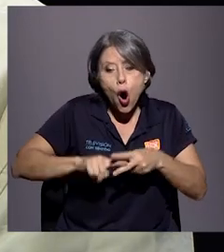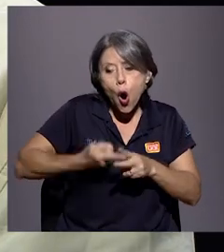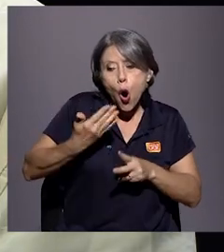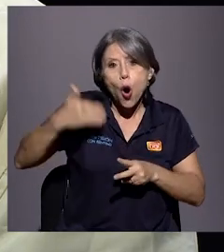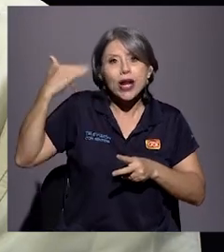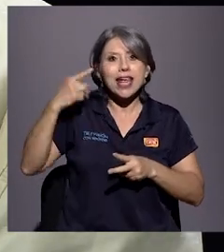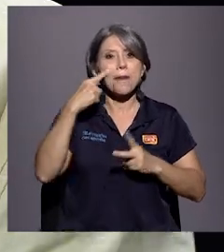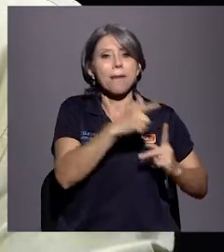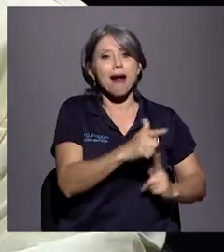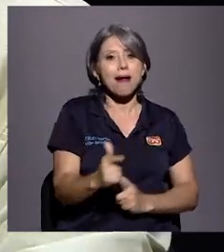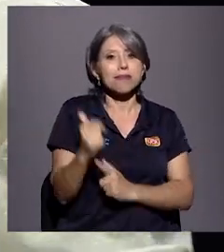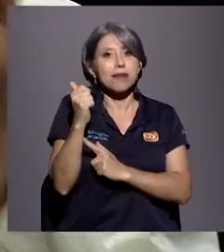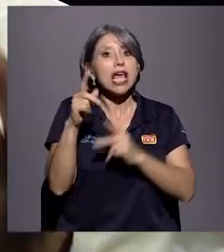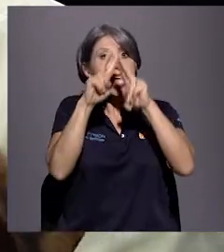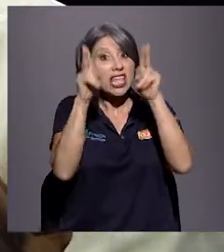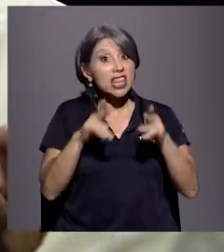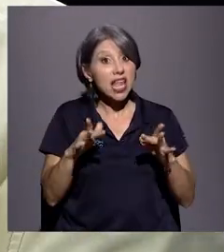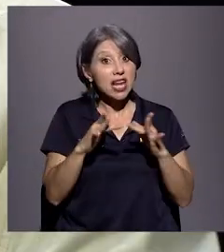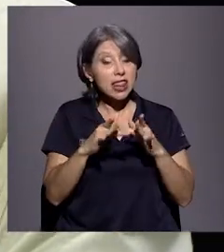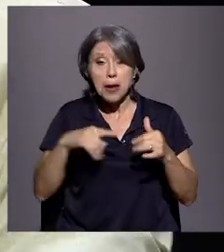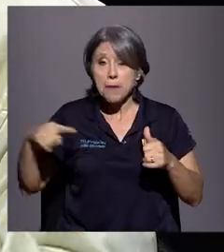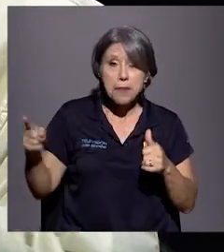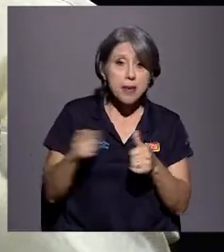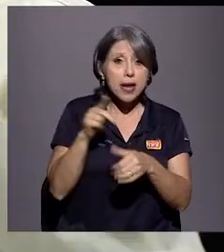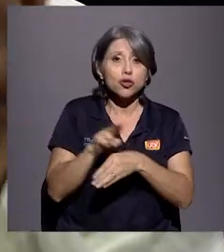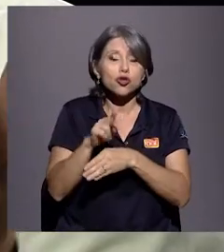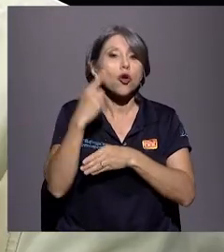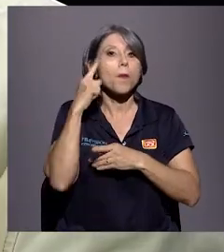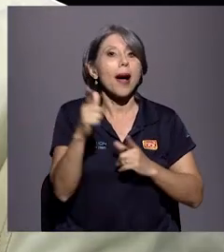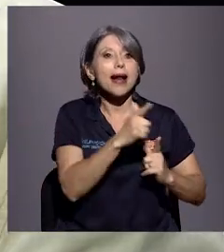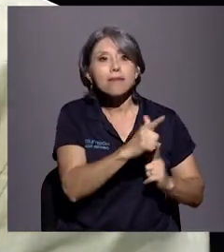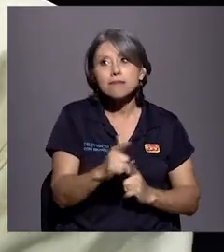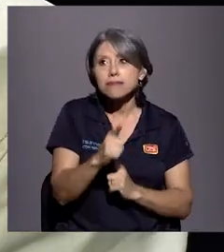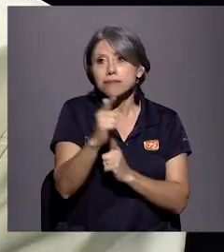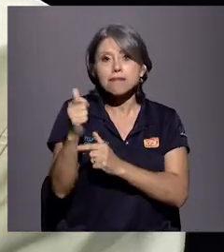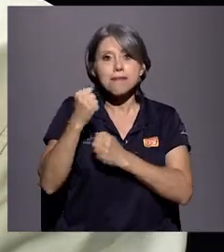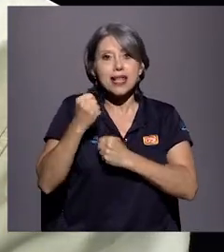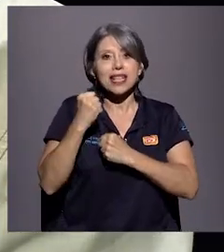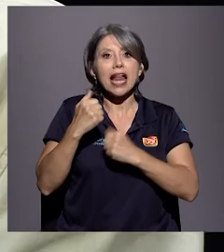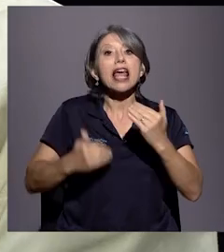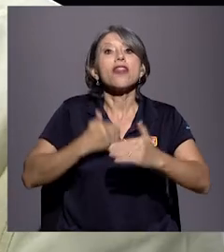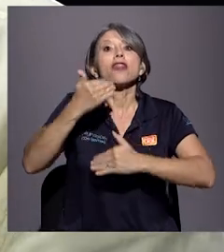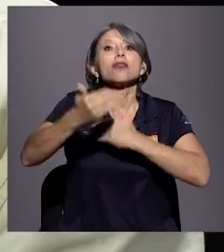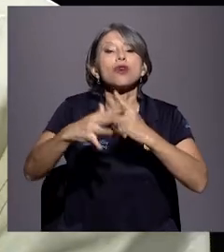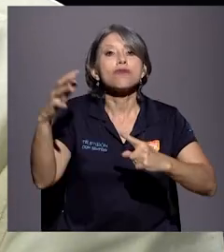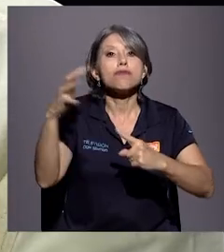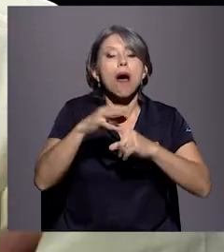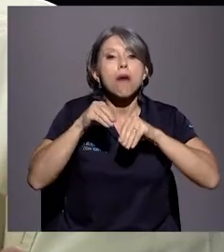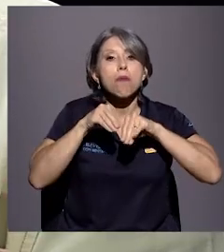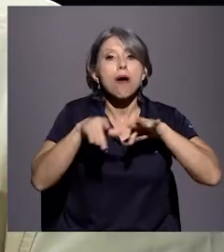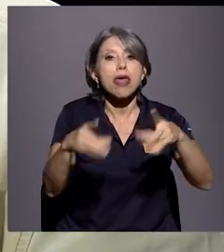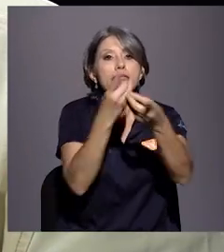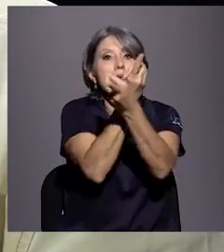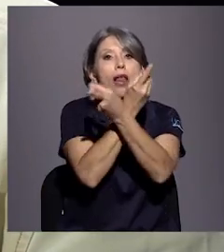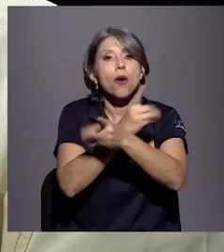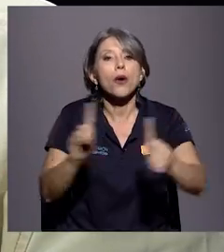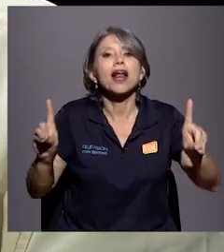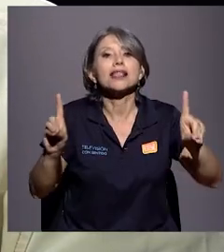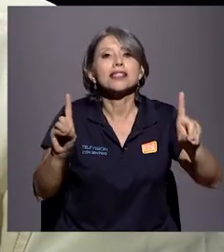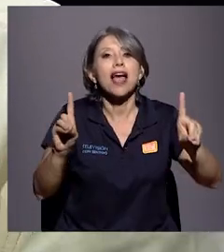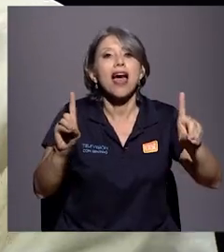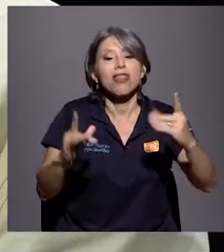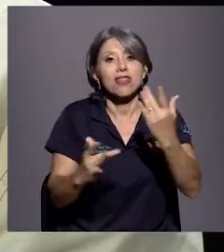origen militar, después se popularizó, era la democracia digital y ahora puede ser un despotismo